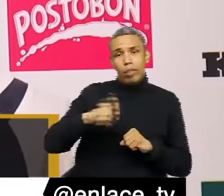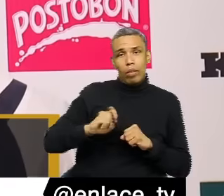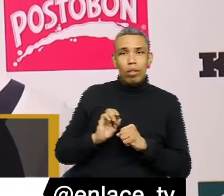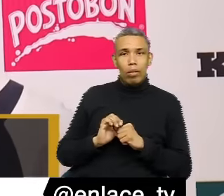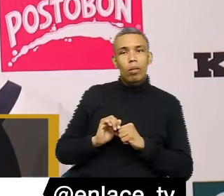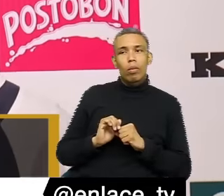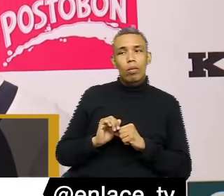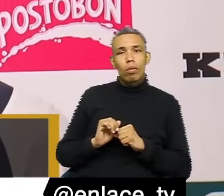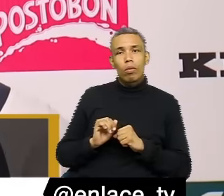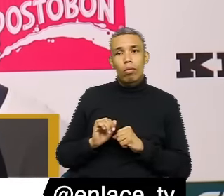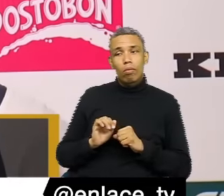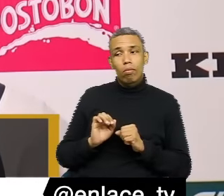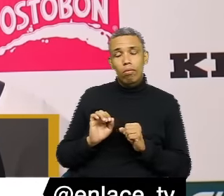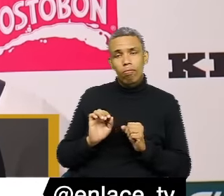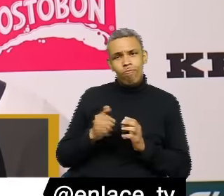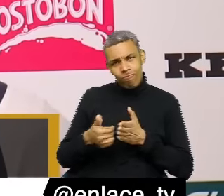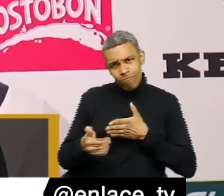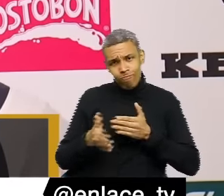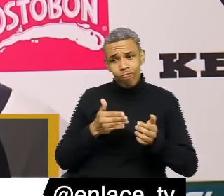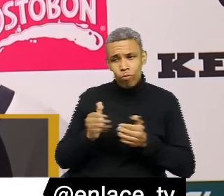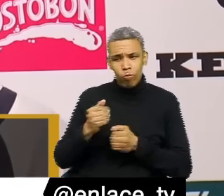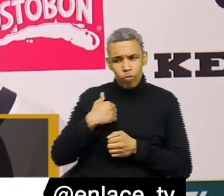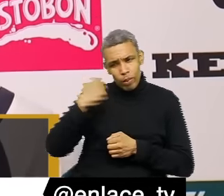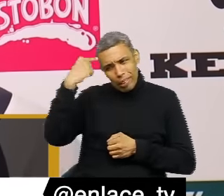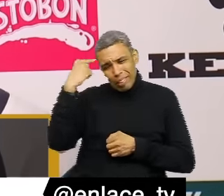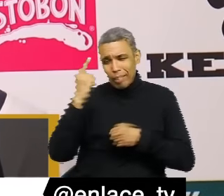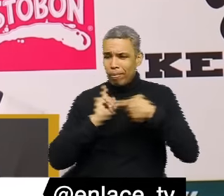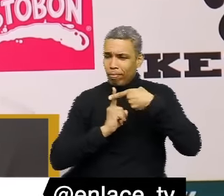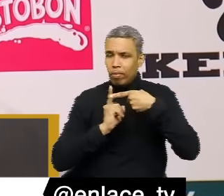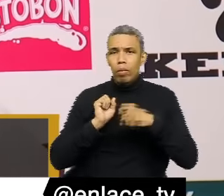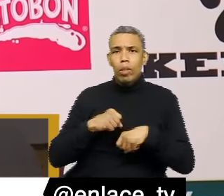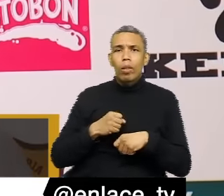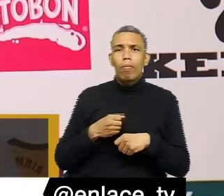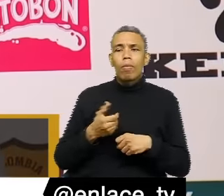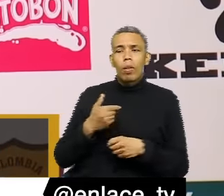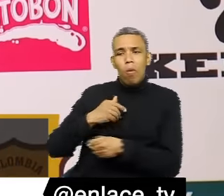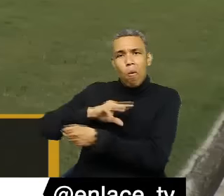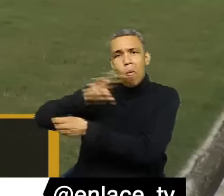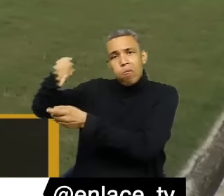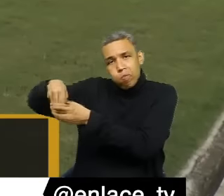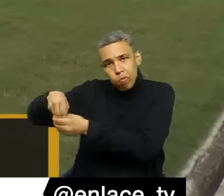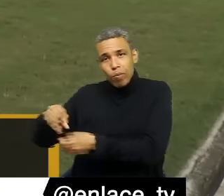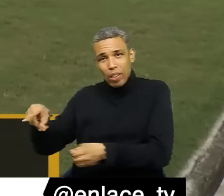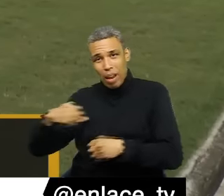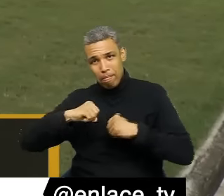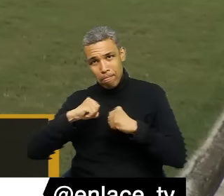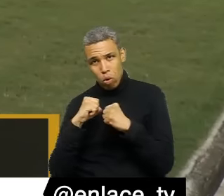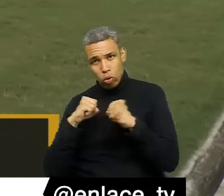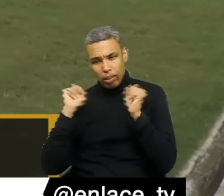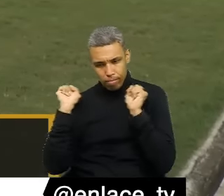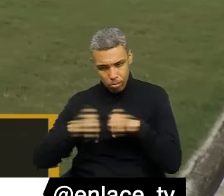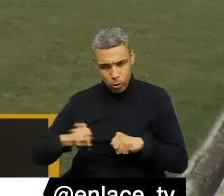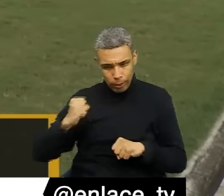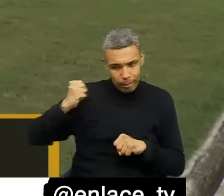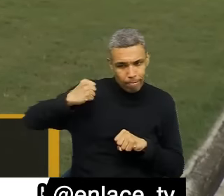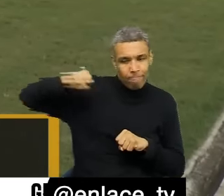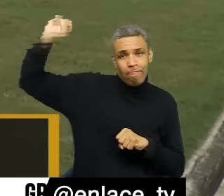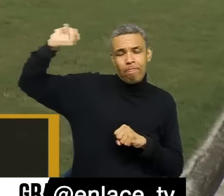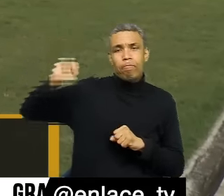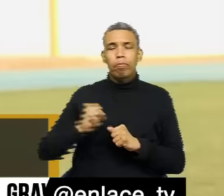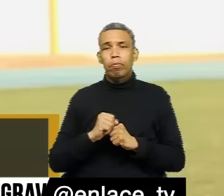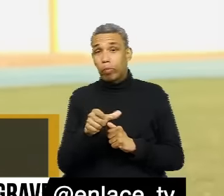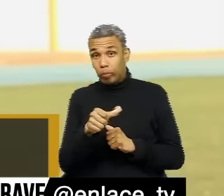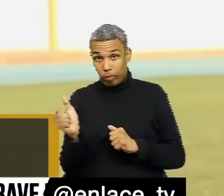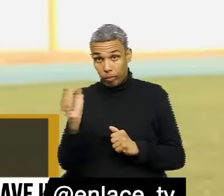entonces es importante ir a la ciudad de Bogotá y tratar de buscar los tres puntos. Víctor Castillo, por su parte, mencionó que la idea